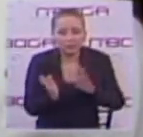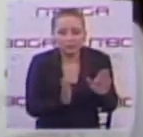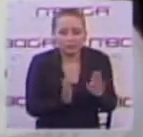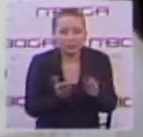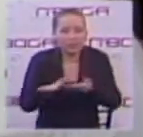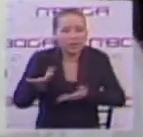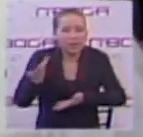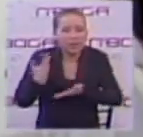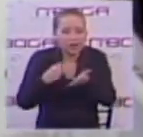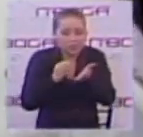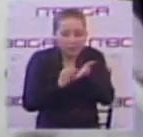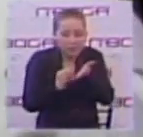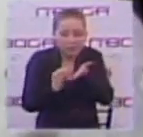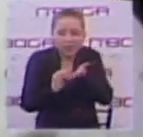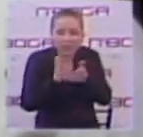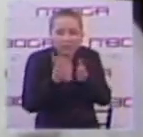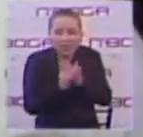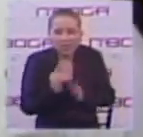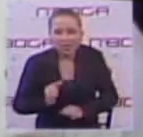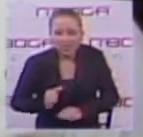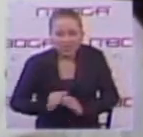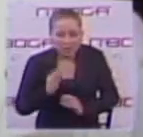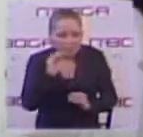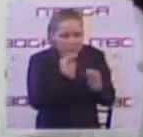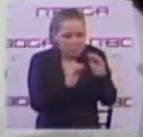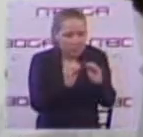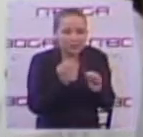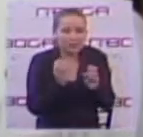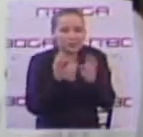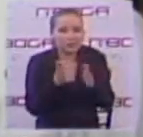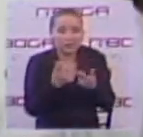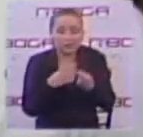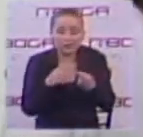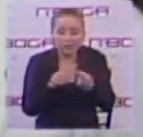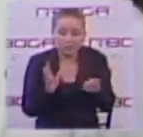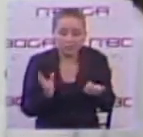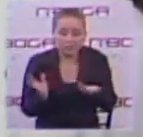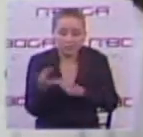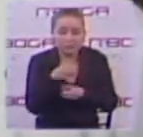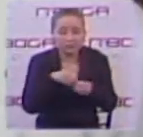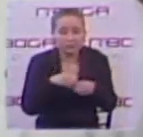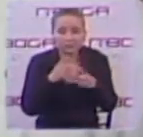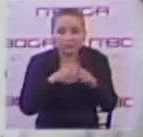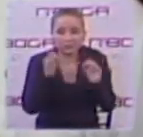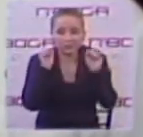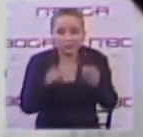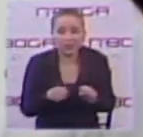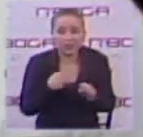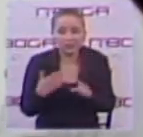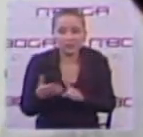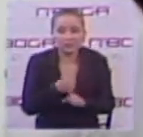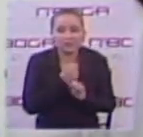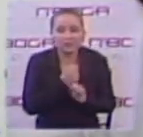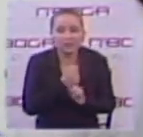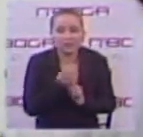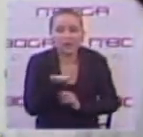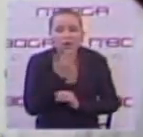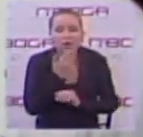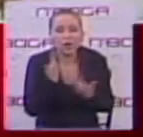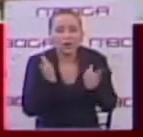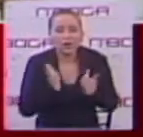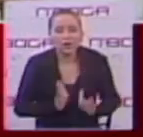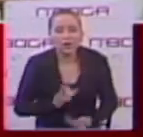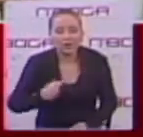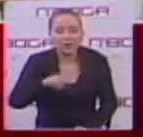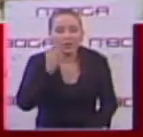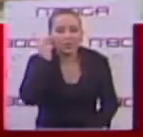grabados antiguos, de los cuales tenemos, a Dios gracias, una enorme colección en donde se pudieron rescatar cómo se vestían